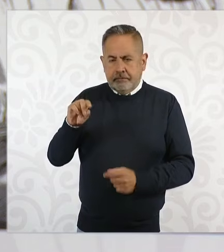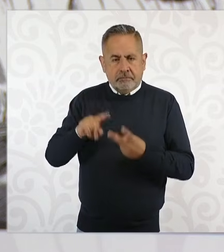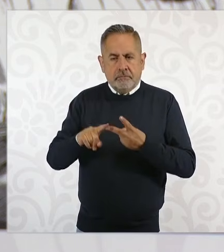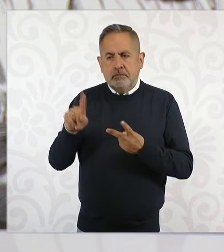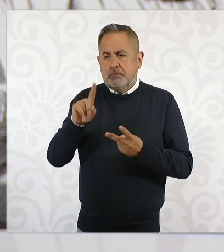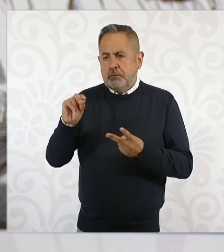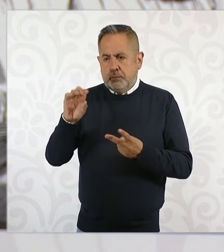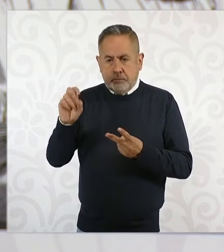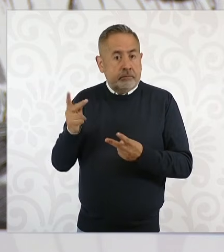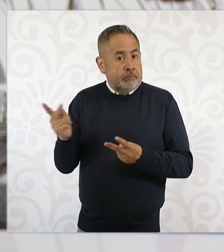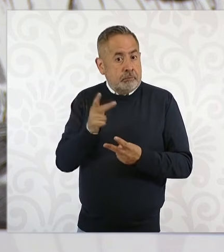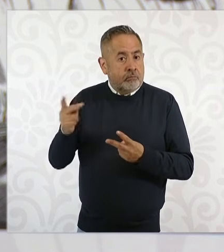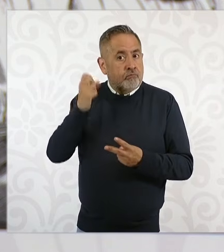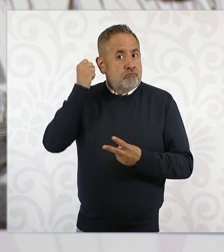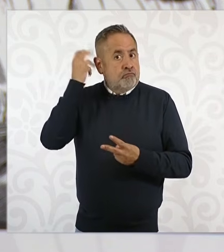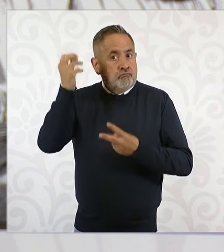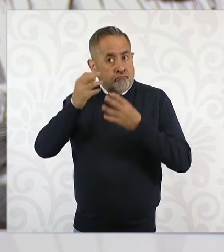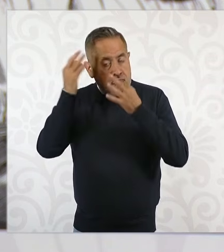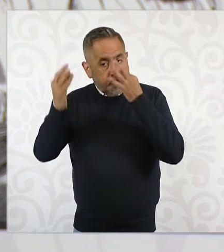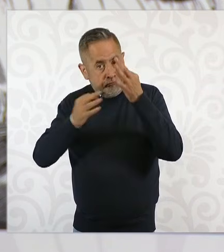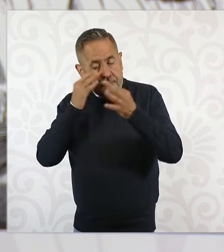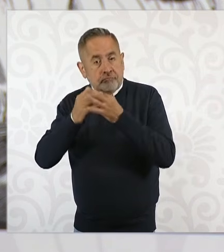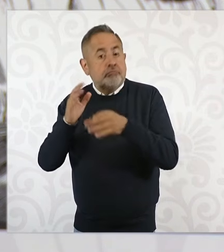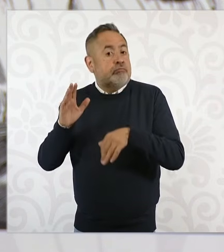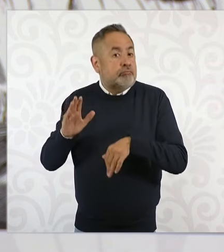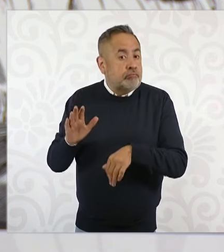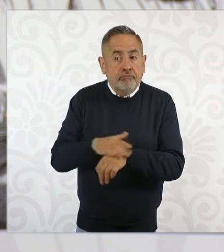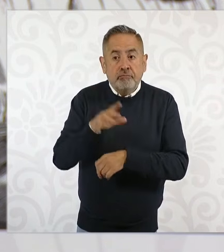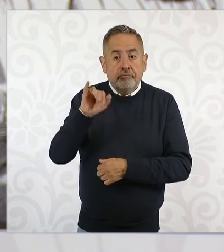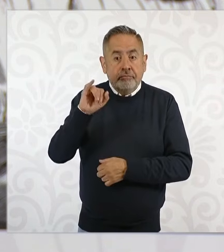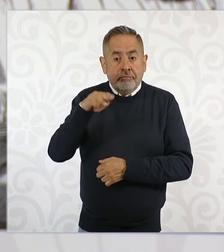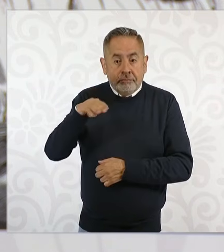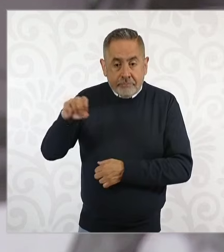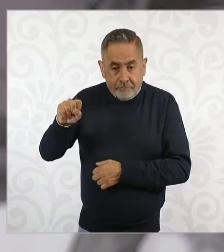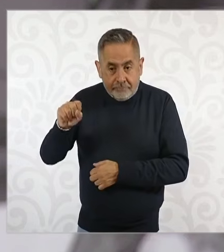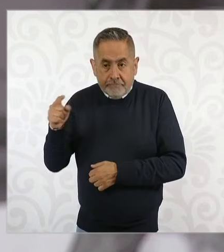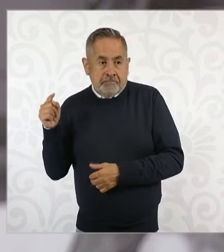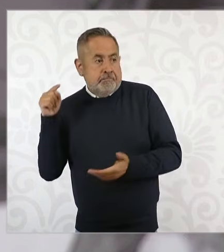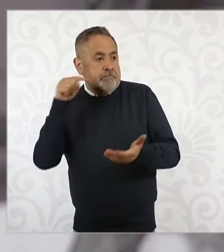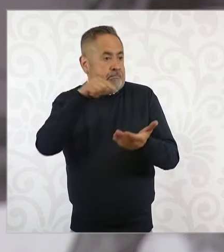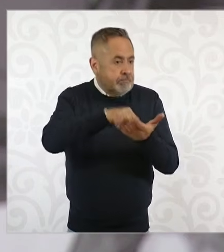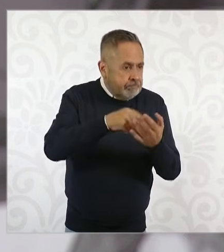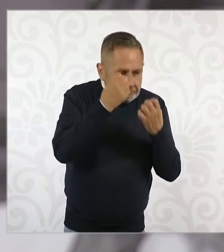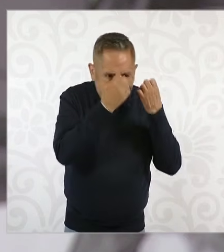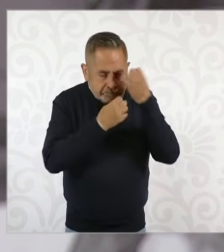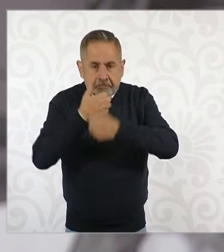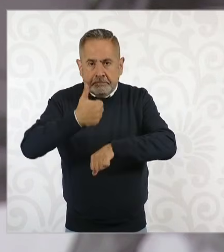los estudios de las niñas y los niños, principalmente en primaria,